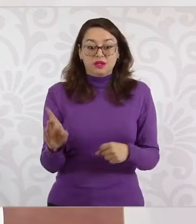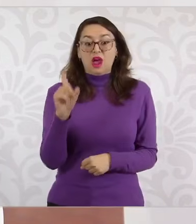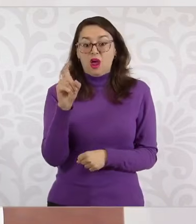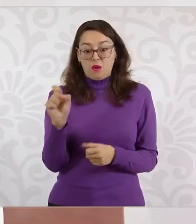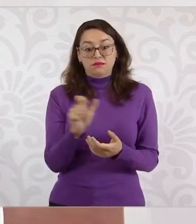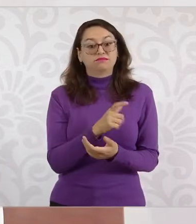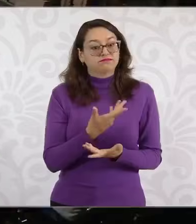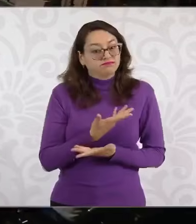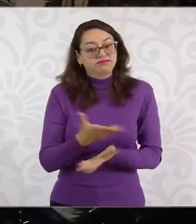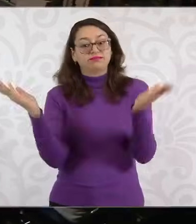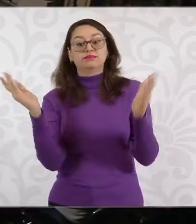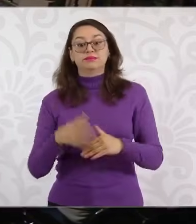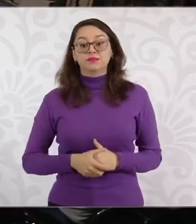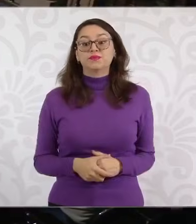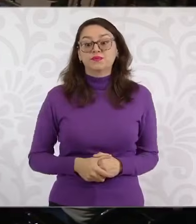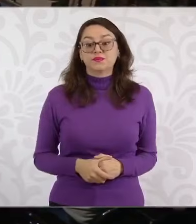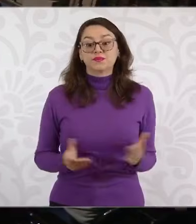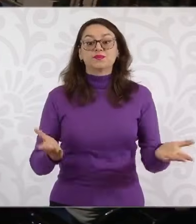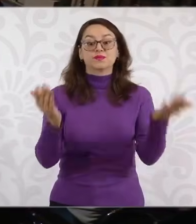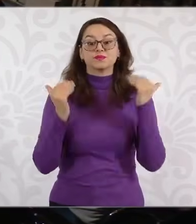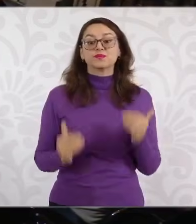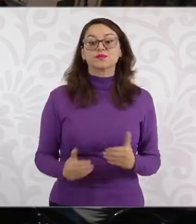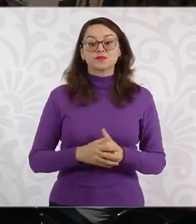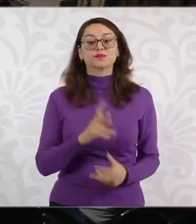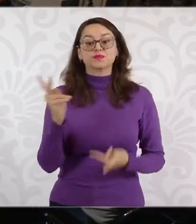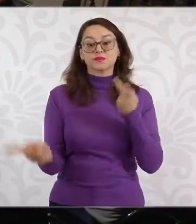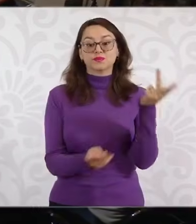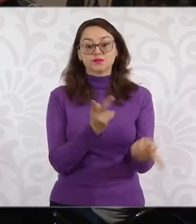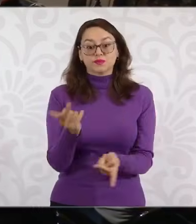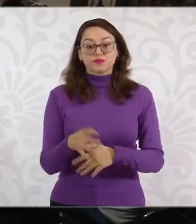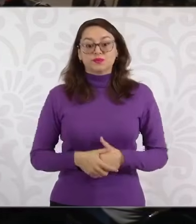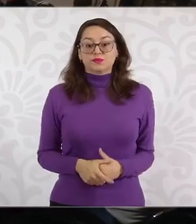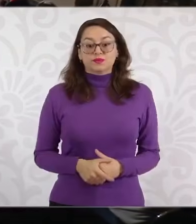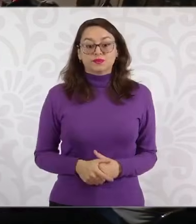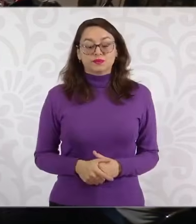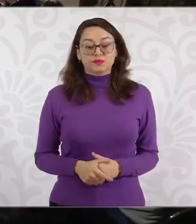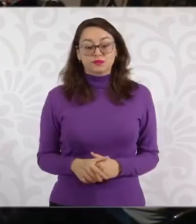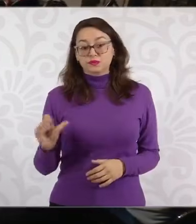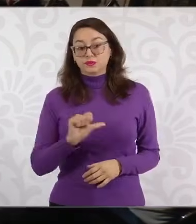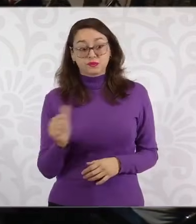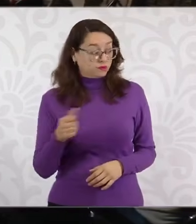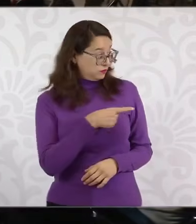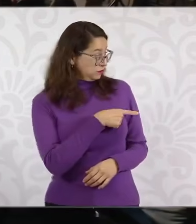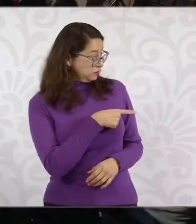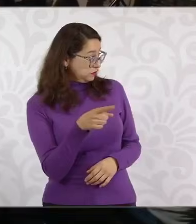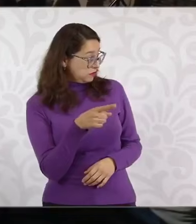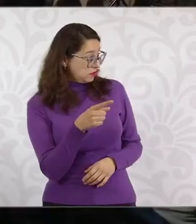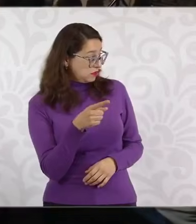potable. Bueno, vamos a las preguntas. ¿Alguien más quiere comentar?